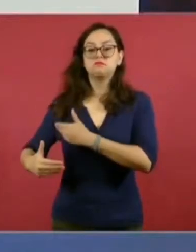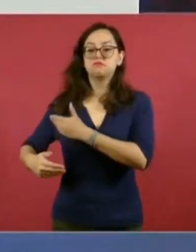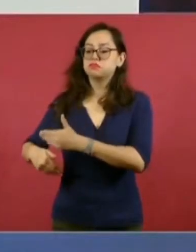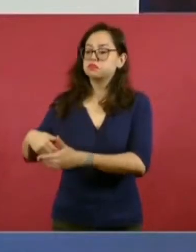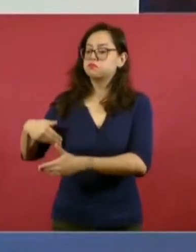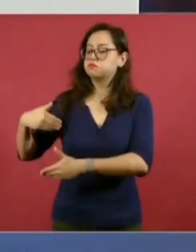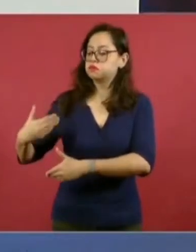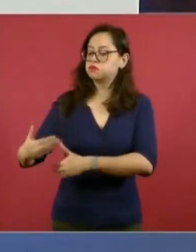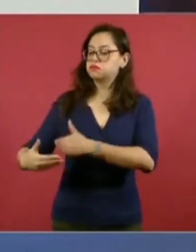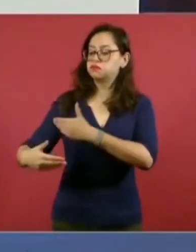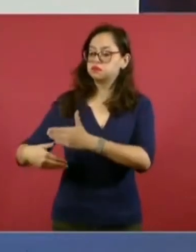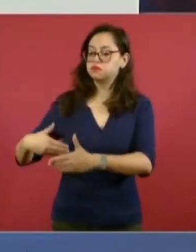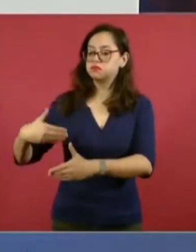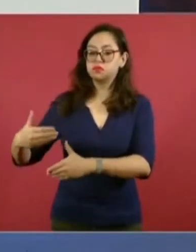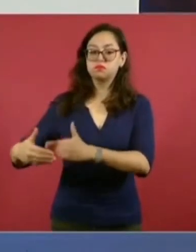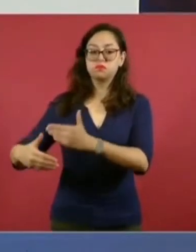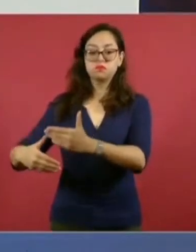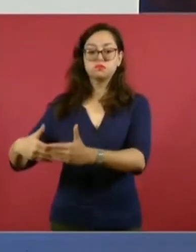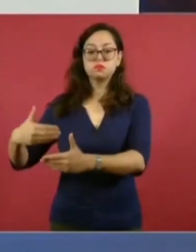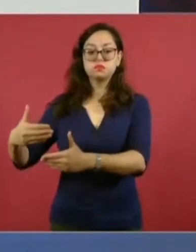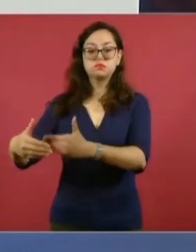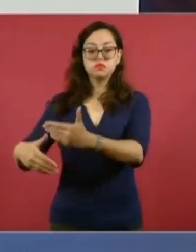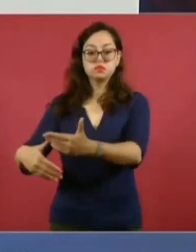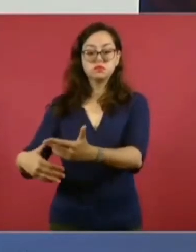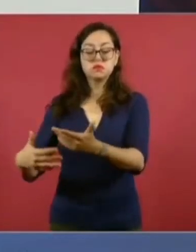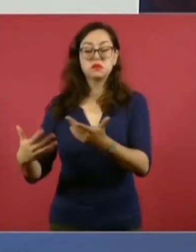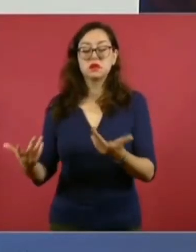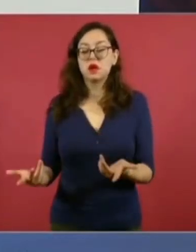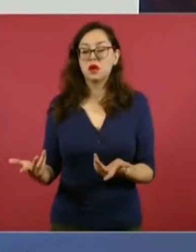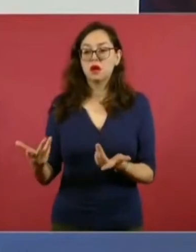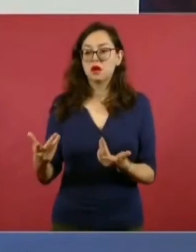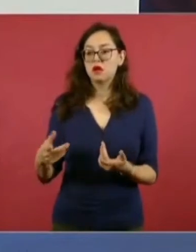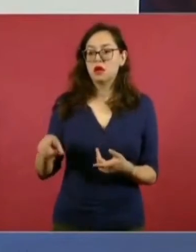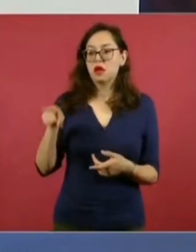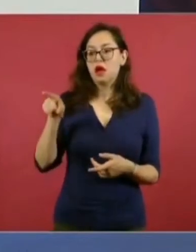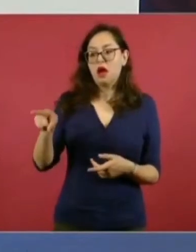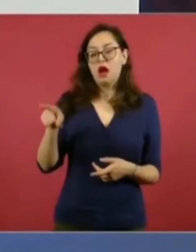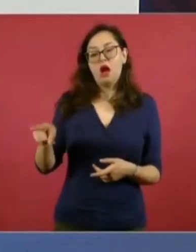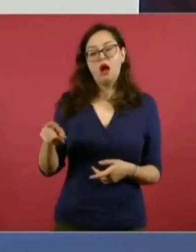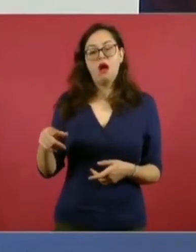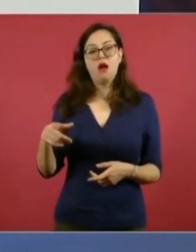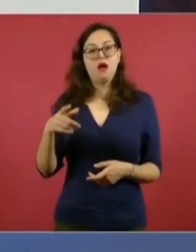recaía en culpar a las autoridades locales,